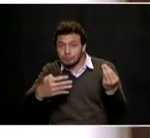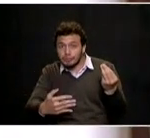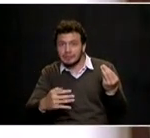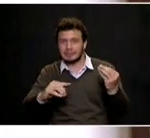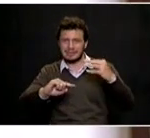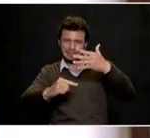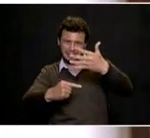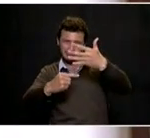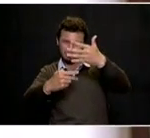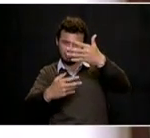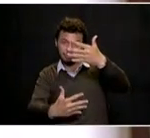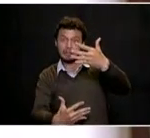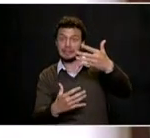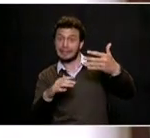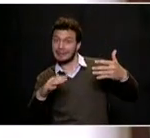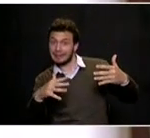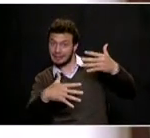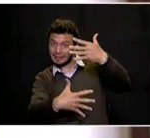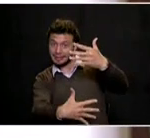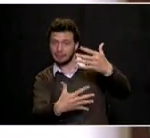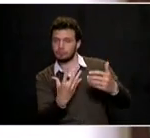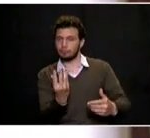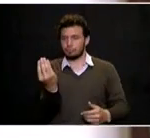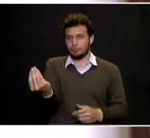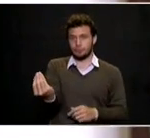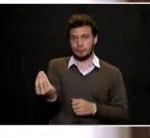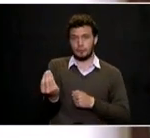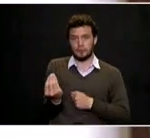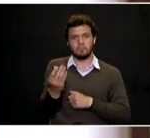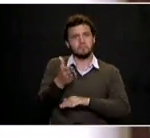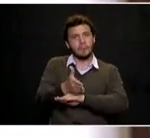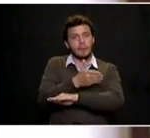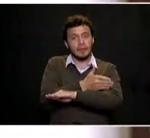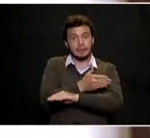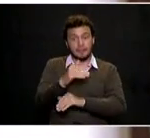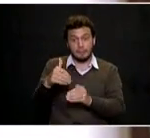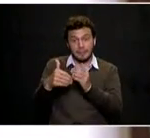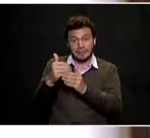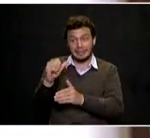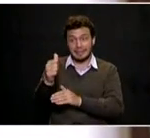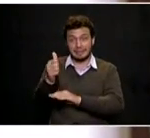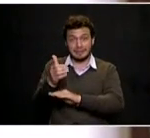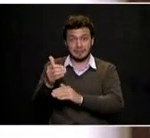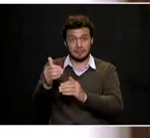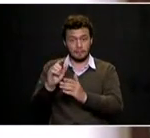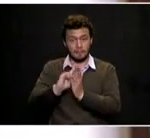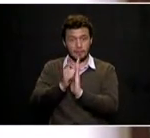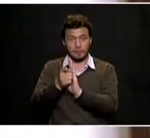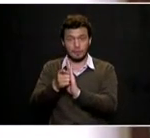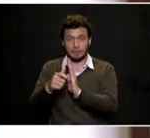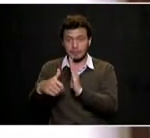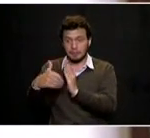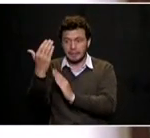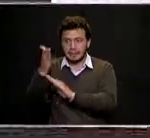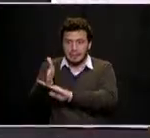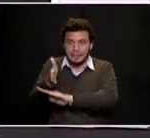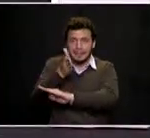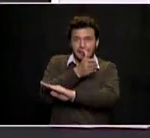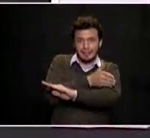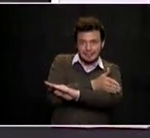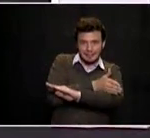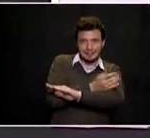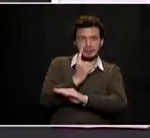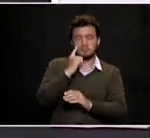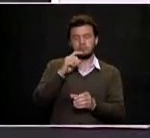esta ubicación también se hizo por sorteo diez minutos antes de que ellos entraran al aire en la primera